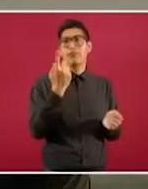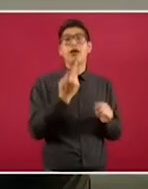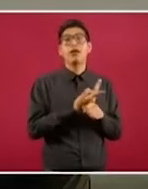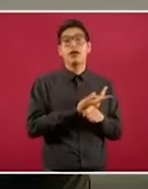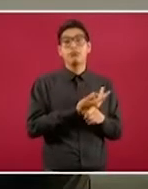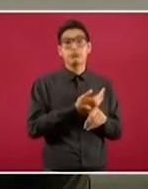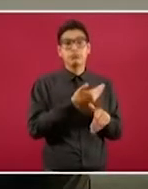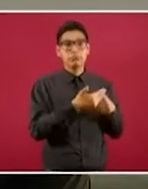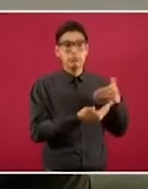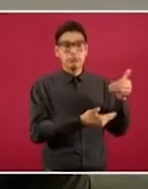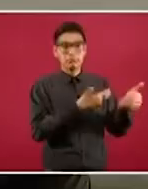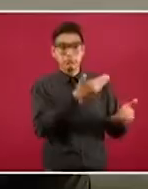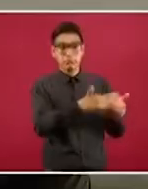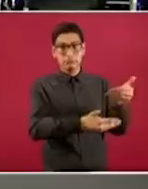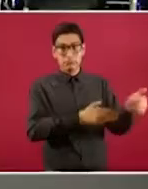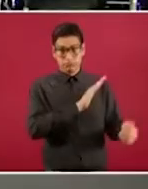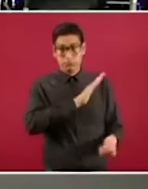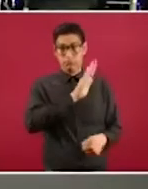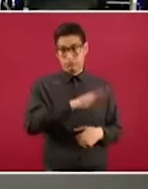mortalidad.